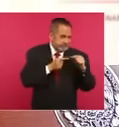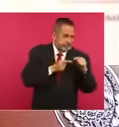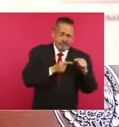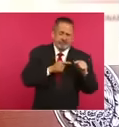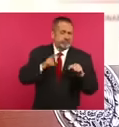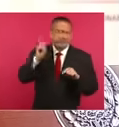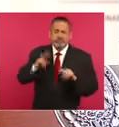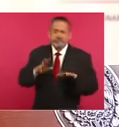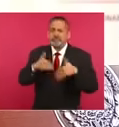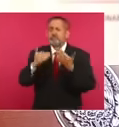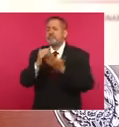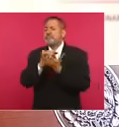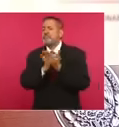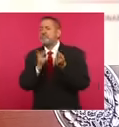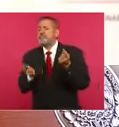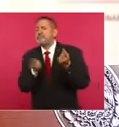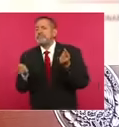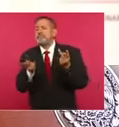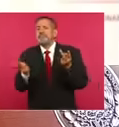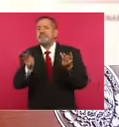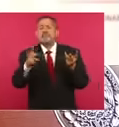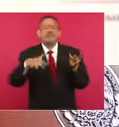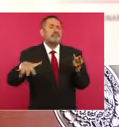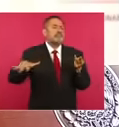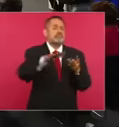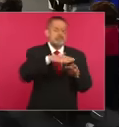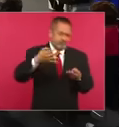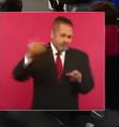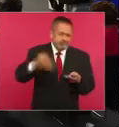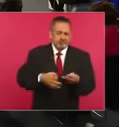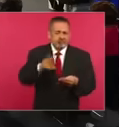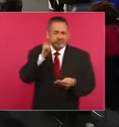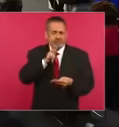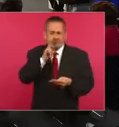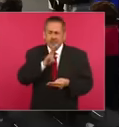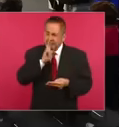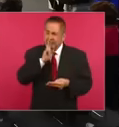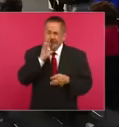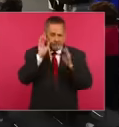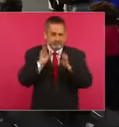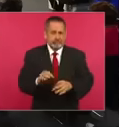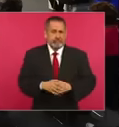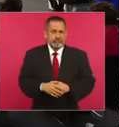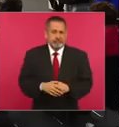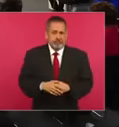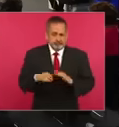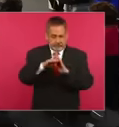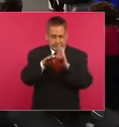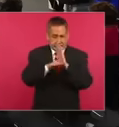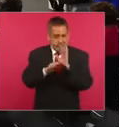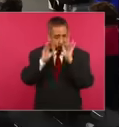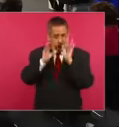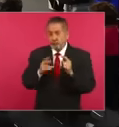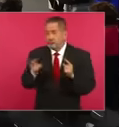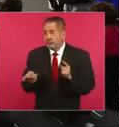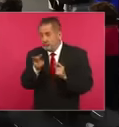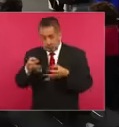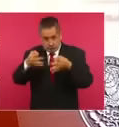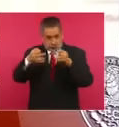son las encuestas y está probado que una encuesta bien realizada